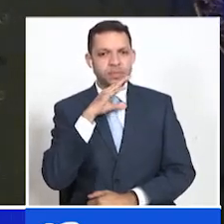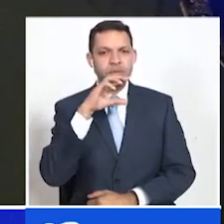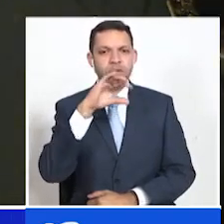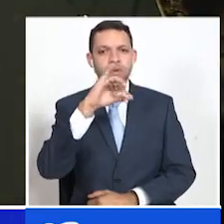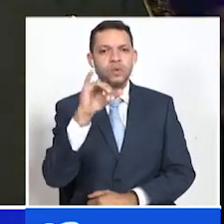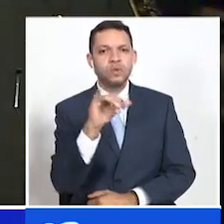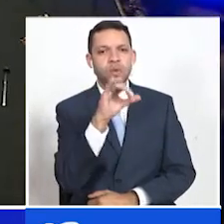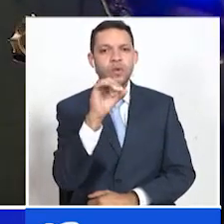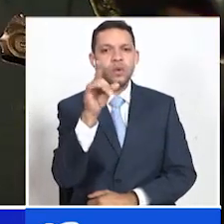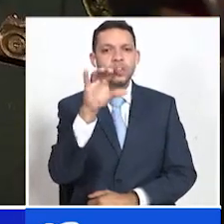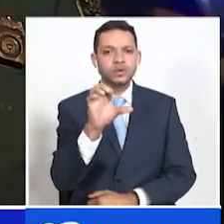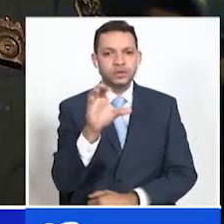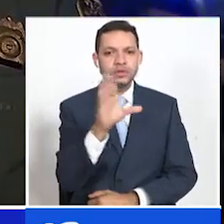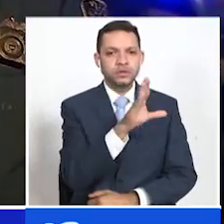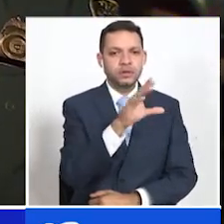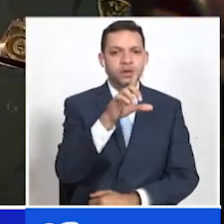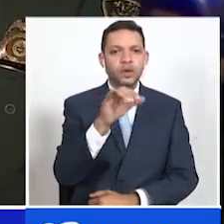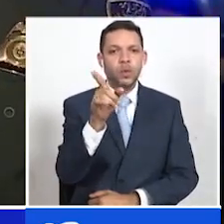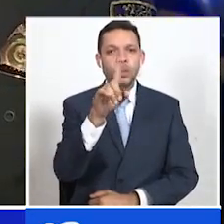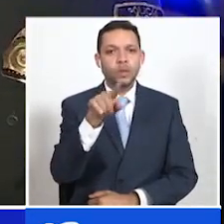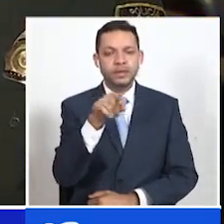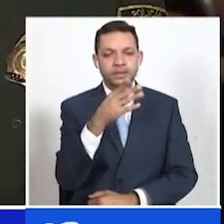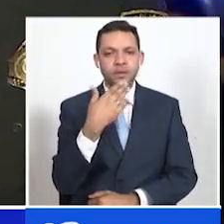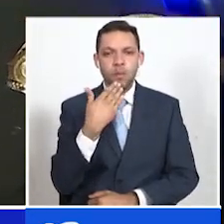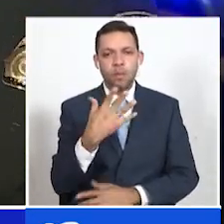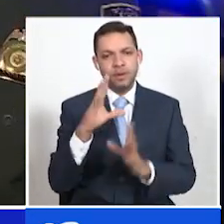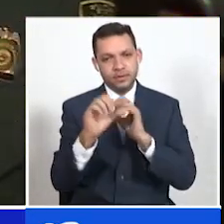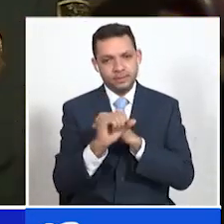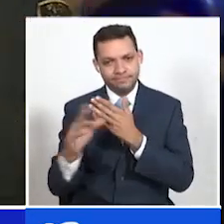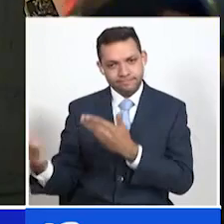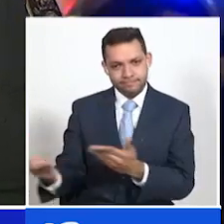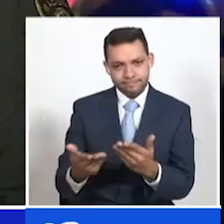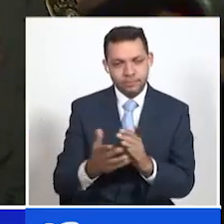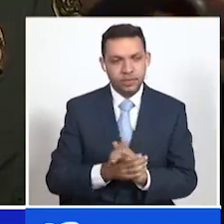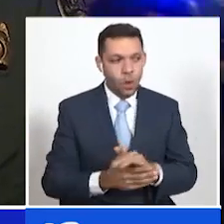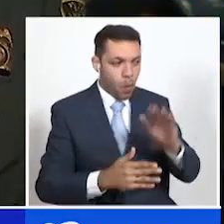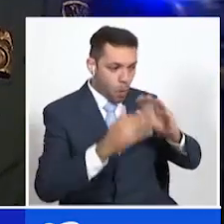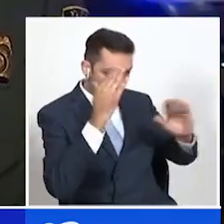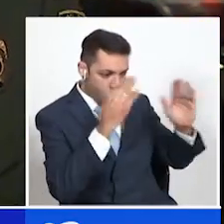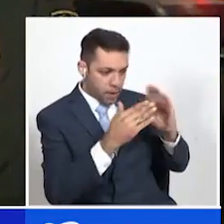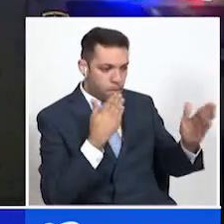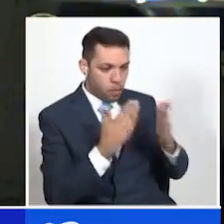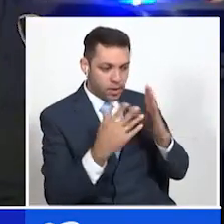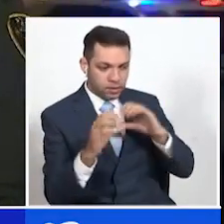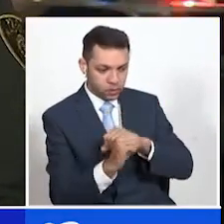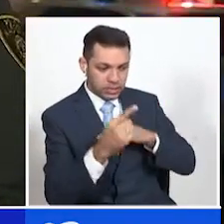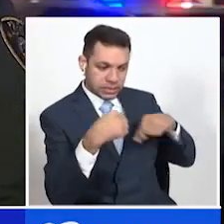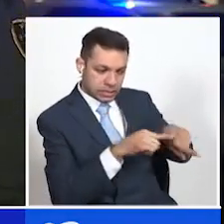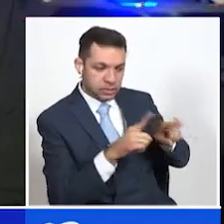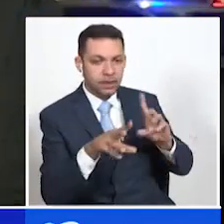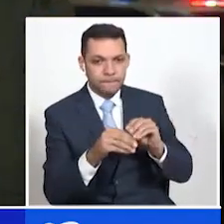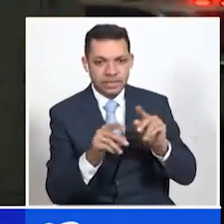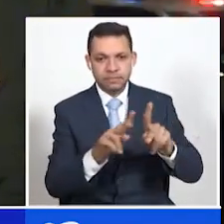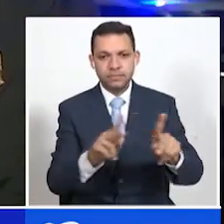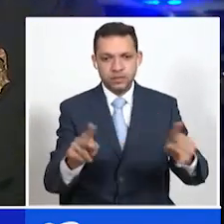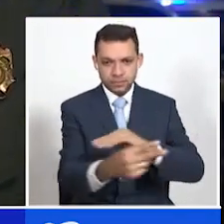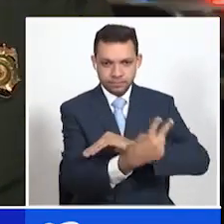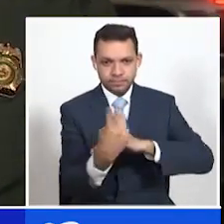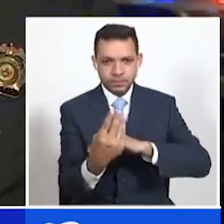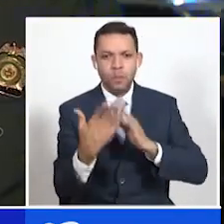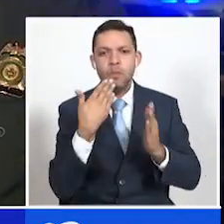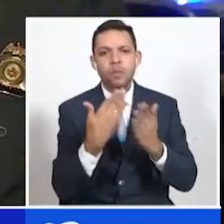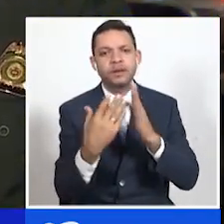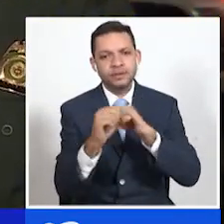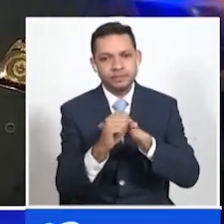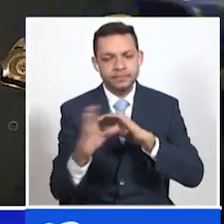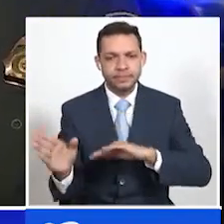Ramírez Inestrosa. Muy buenas noches, coronel. ¿Cómo está? Y bienvenido a Telecafé Noticias. Bueno, Pablo, buenas noches para ti y por supuesto para todos los televidentes. Bueno, coronel, por favor, denos